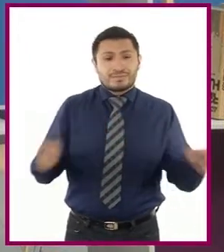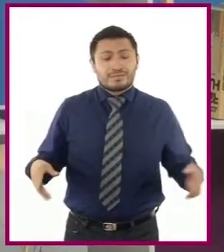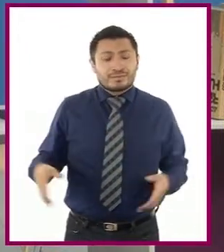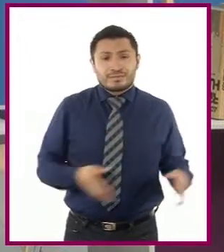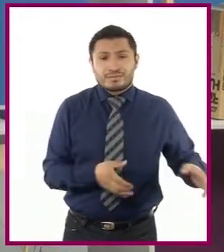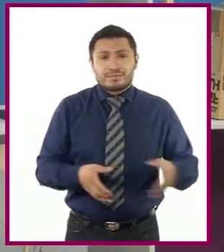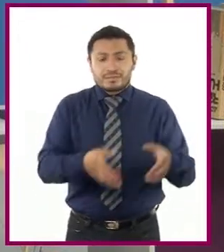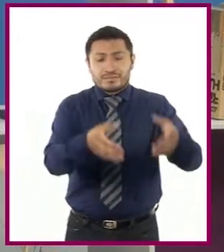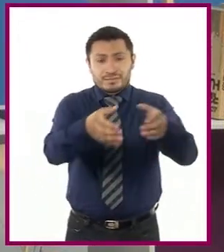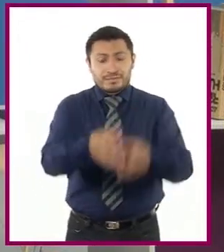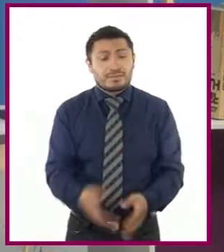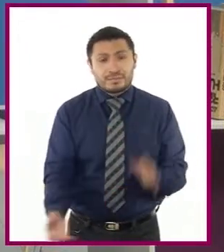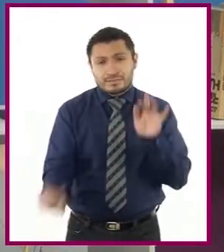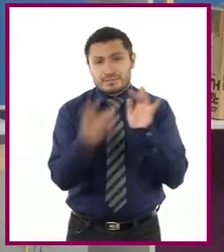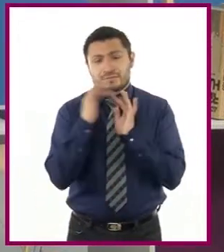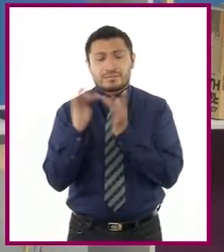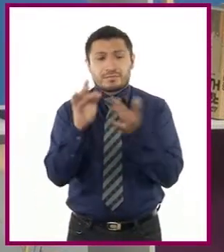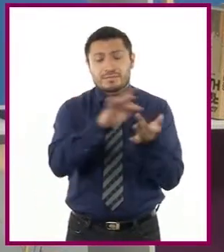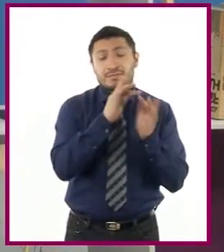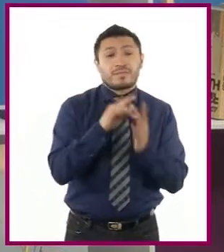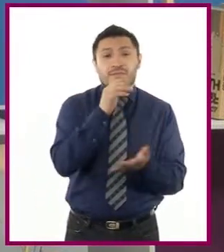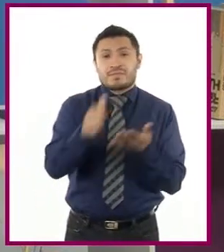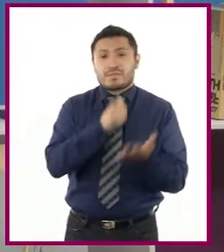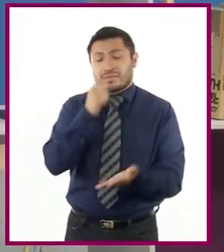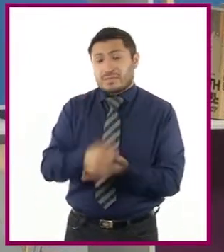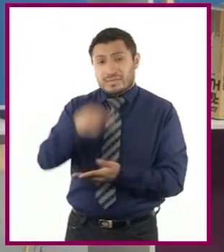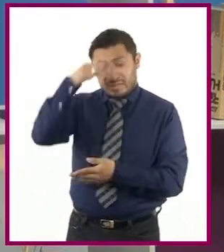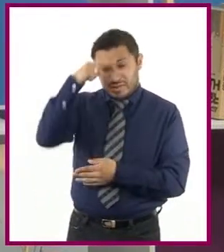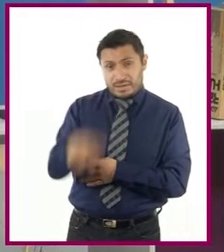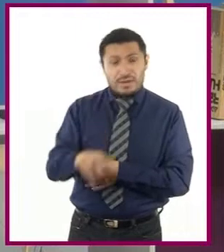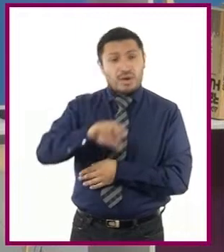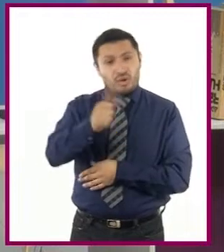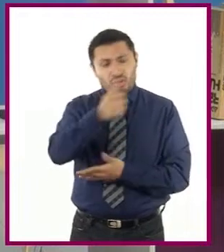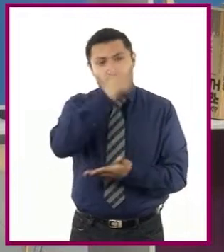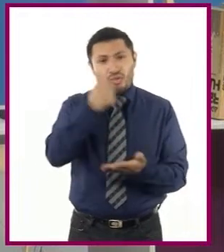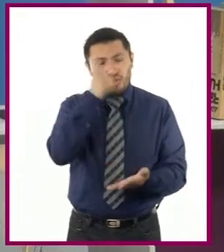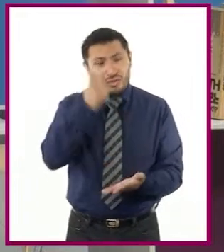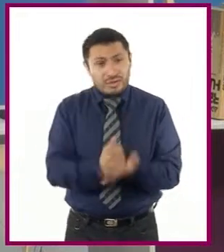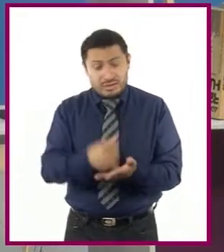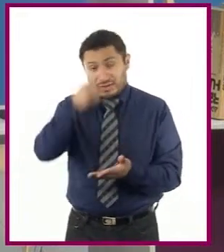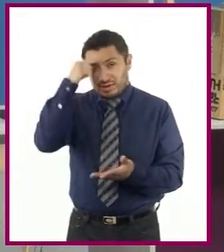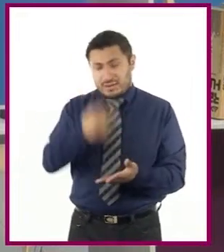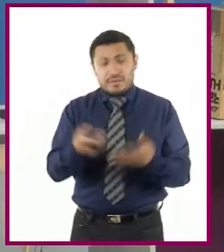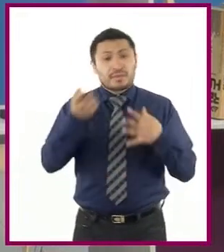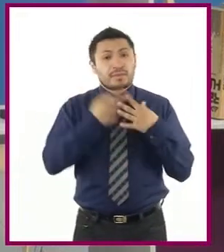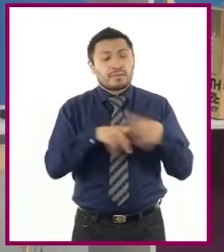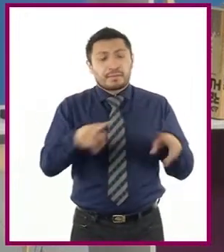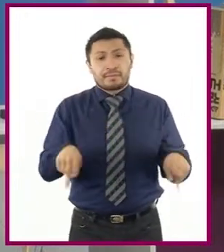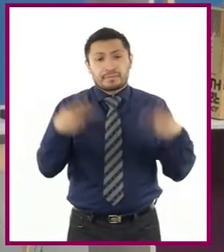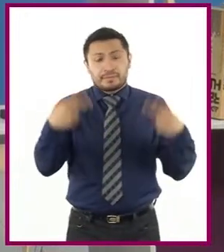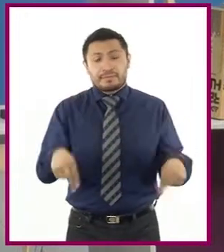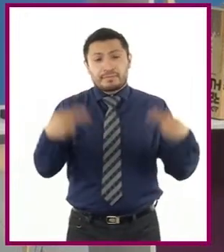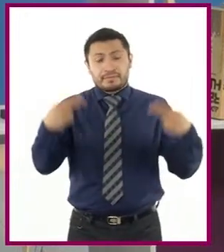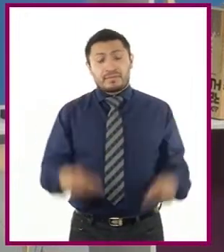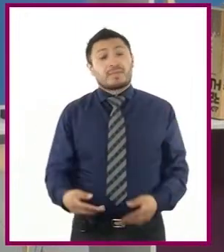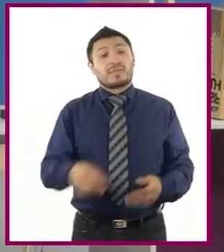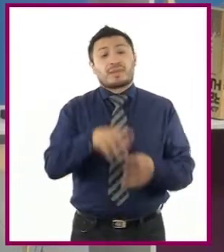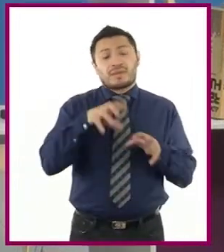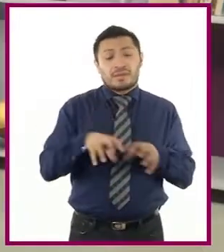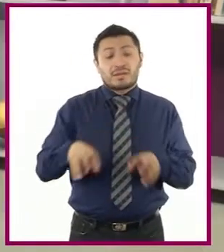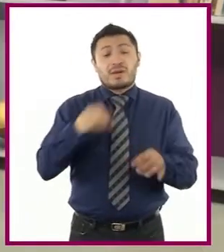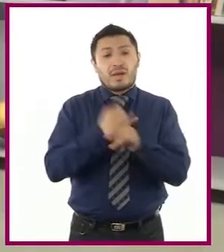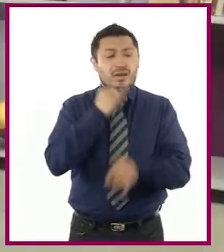que conectaron estos puntos con la Ciudad de México y otras ciudades para propiciar el comercio local e